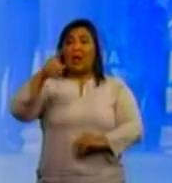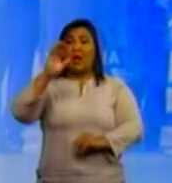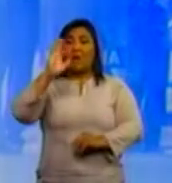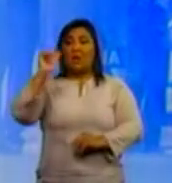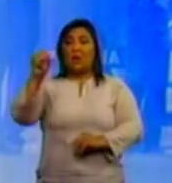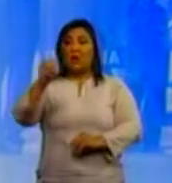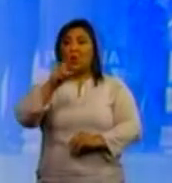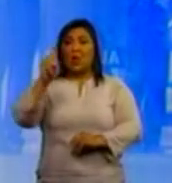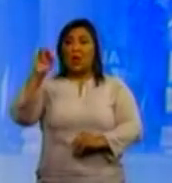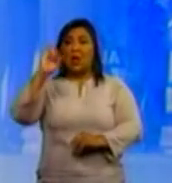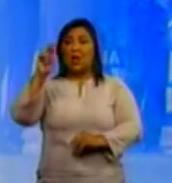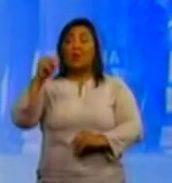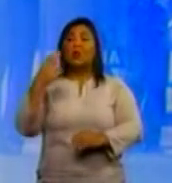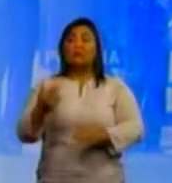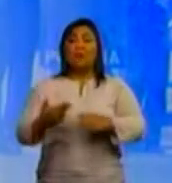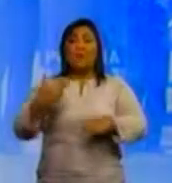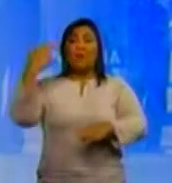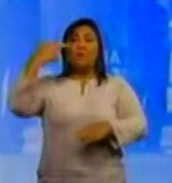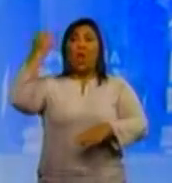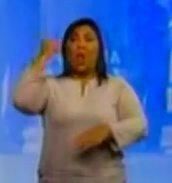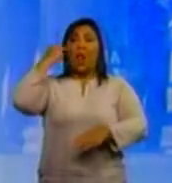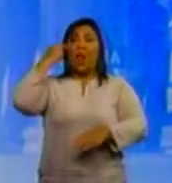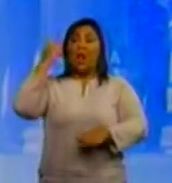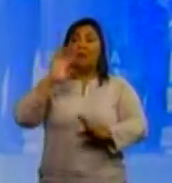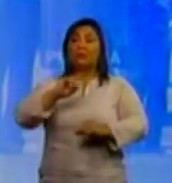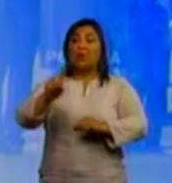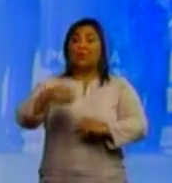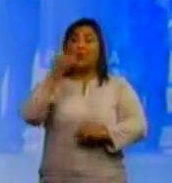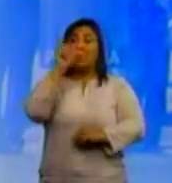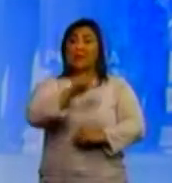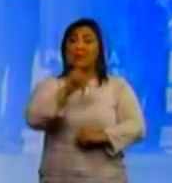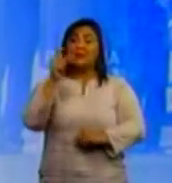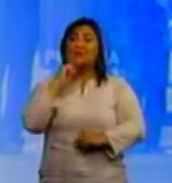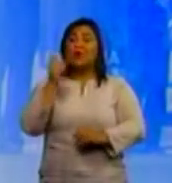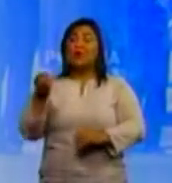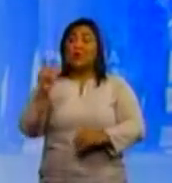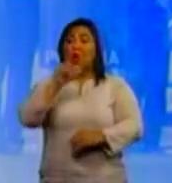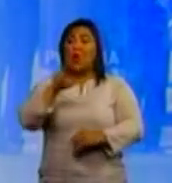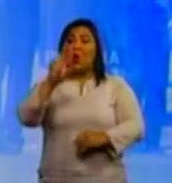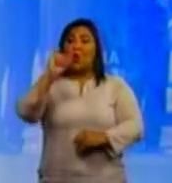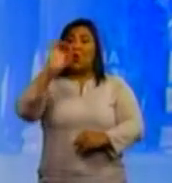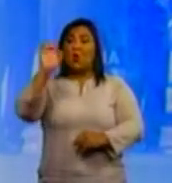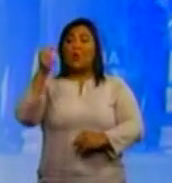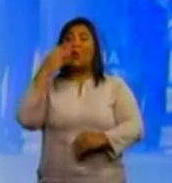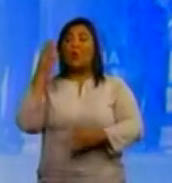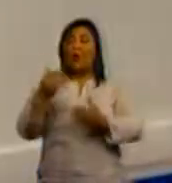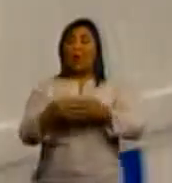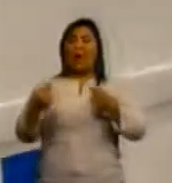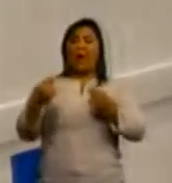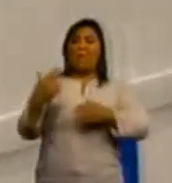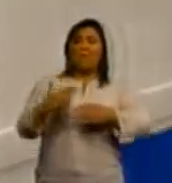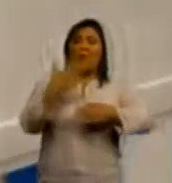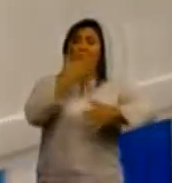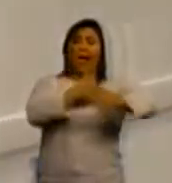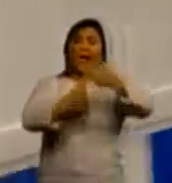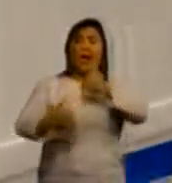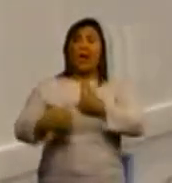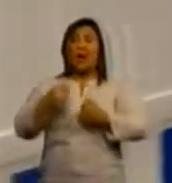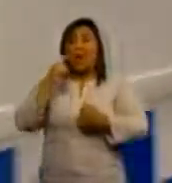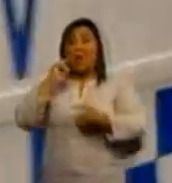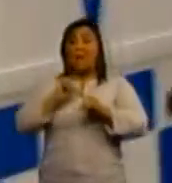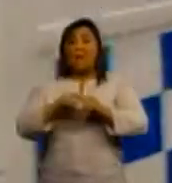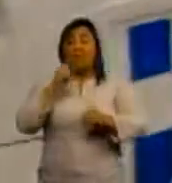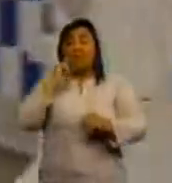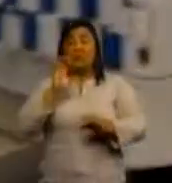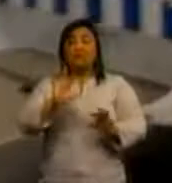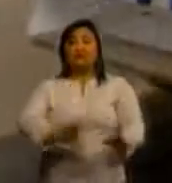recibido varios impactos de bala en la cabeza. Otro reo, Luis Alberto E., resultó herido tras esta riña. Los involucrados en este hecho